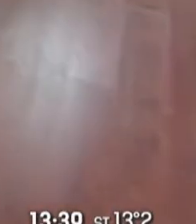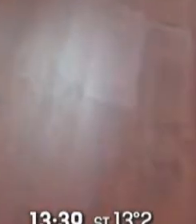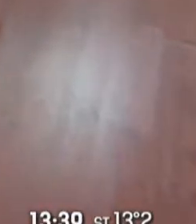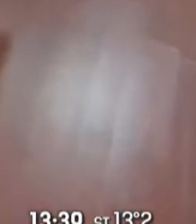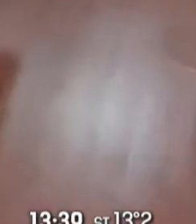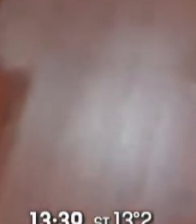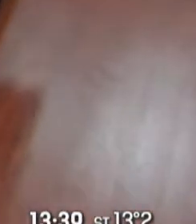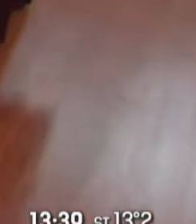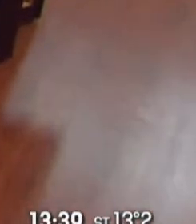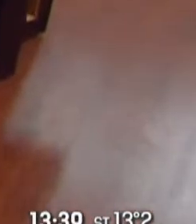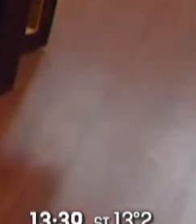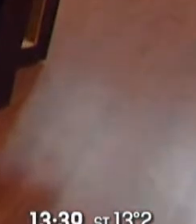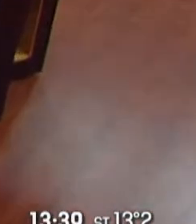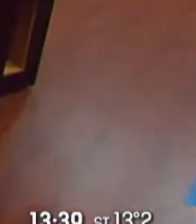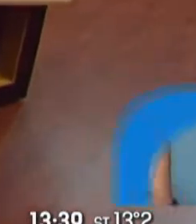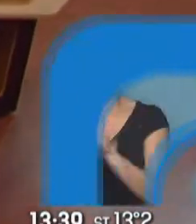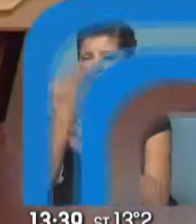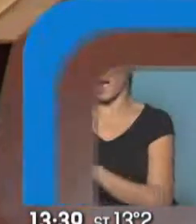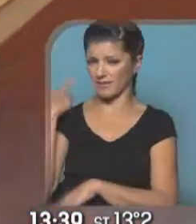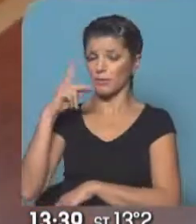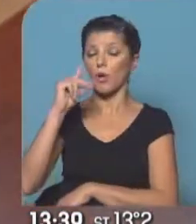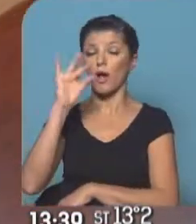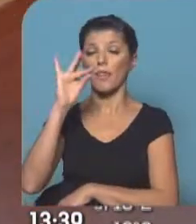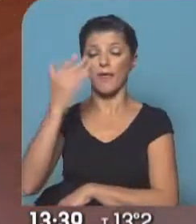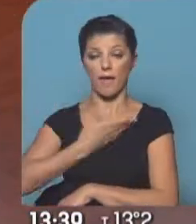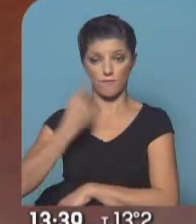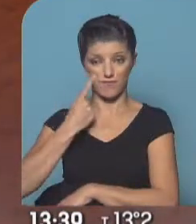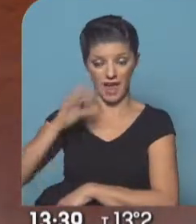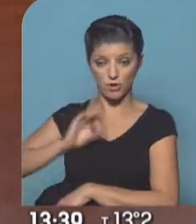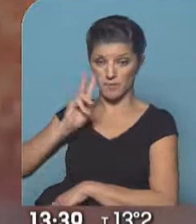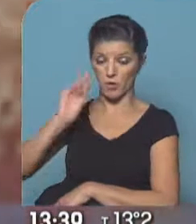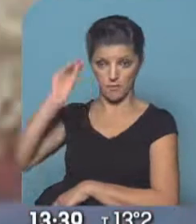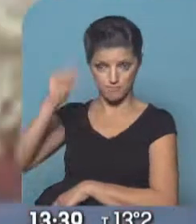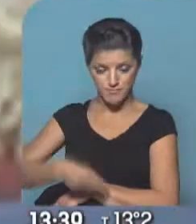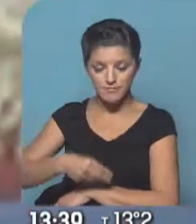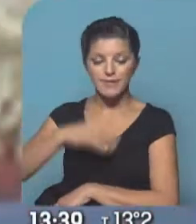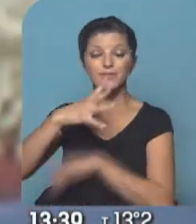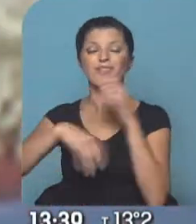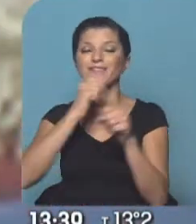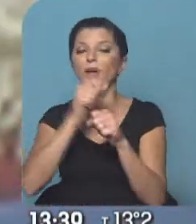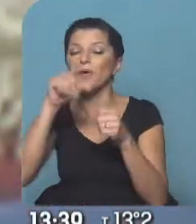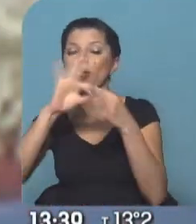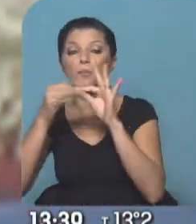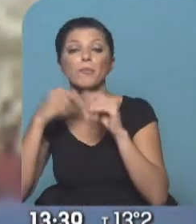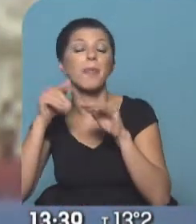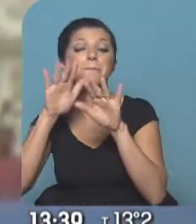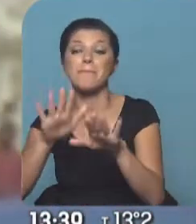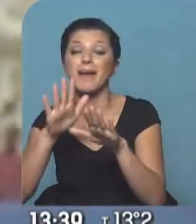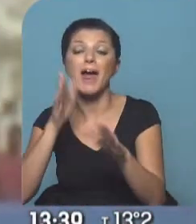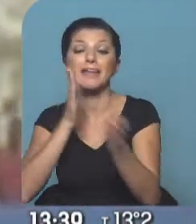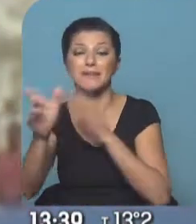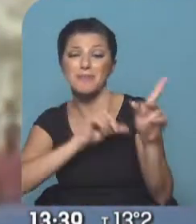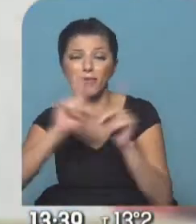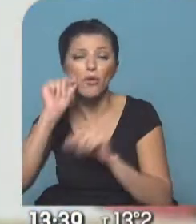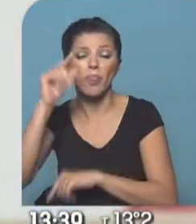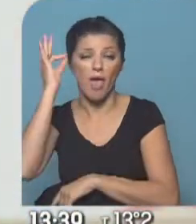Con Libia sumida en el caos desde la caída de Muammar Gaddafi en el año 2011, Europa no consigue frenar el flujo migratorio de africanos